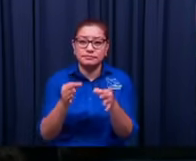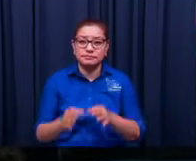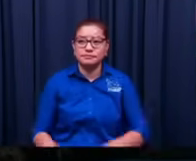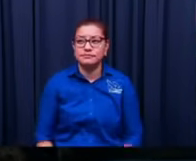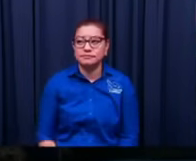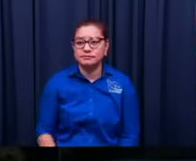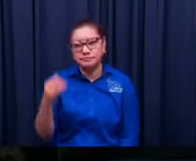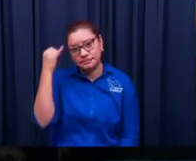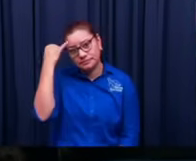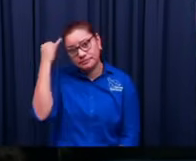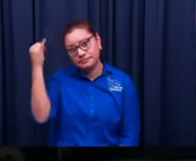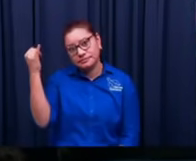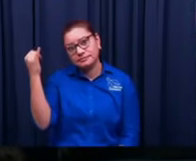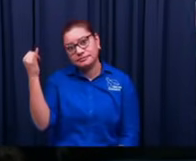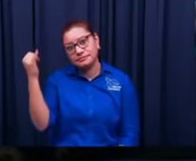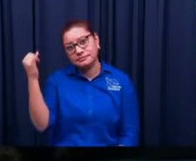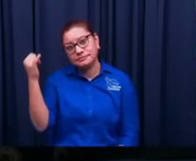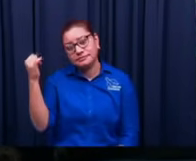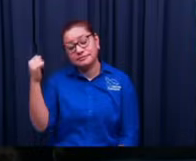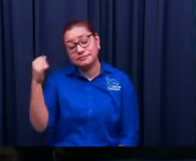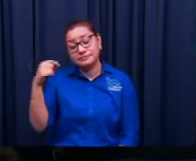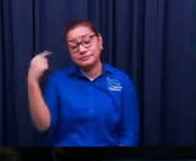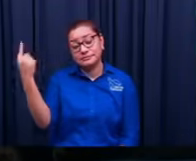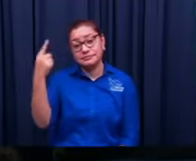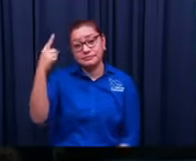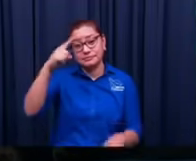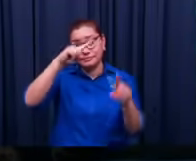Ahora se imagina en el lado positivo.